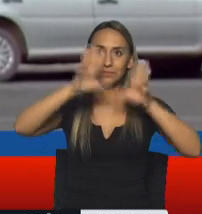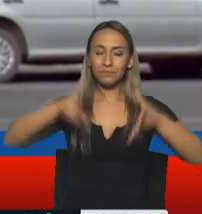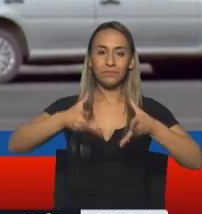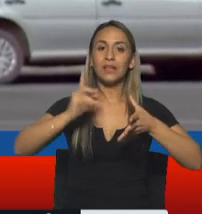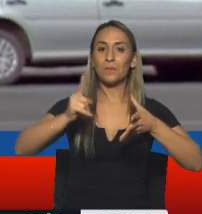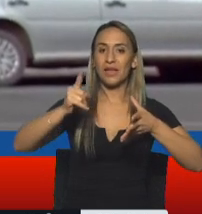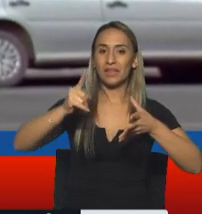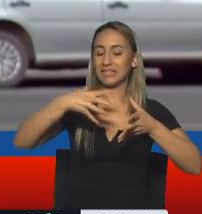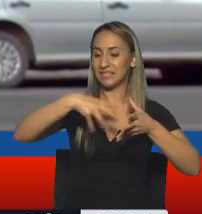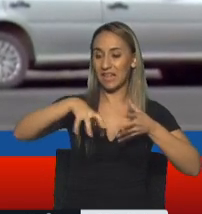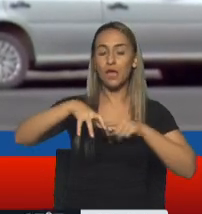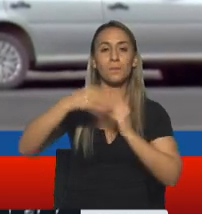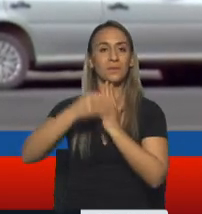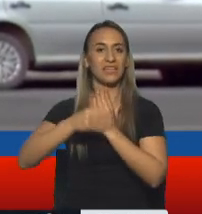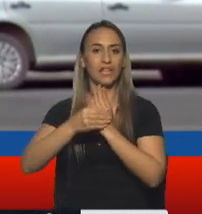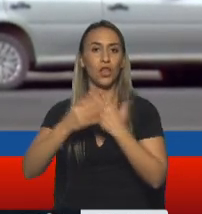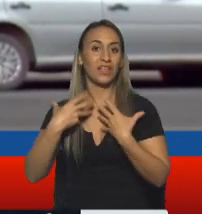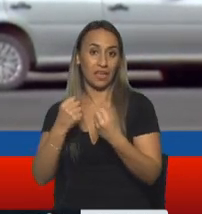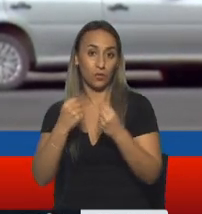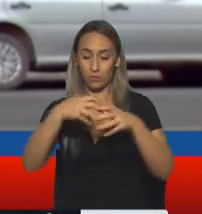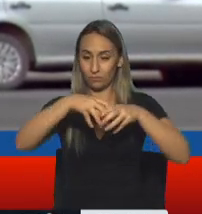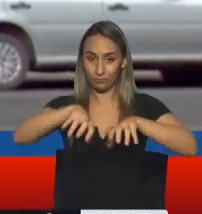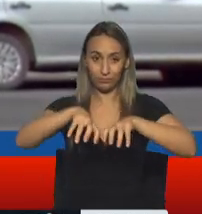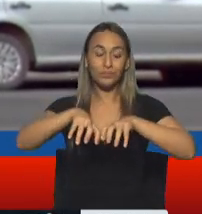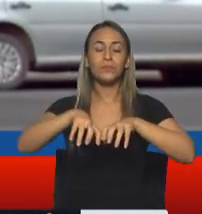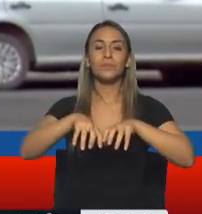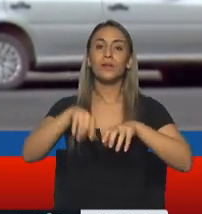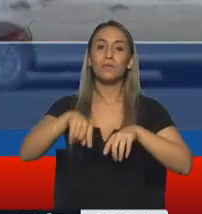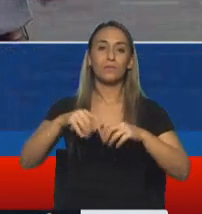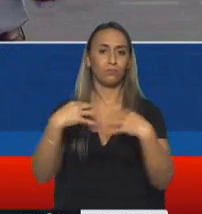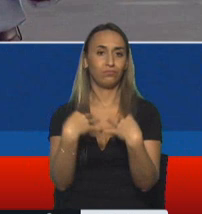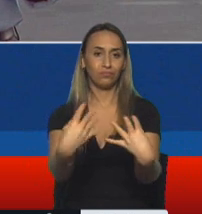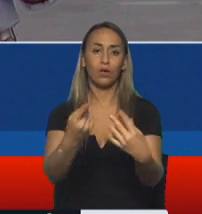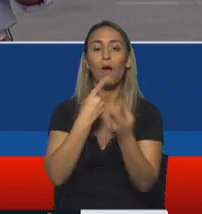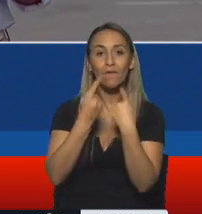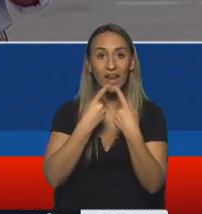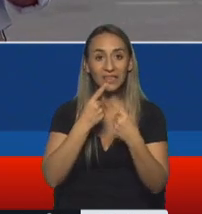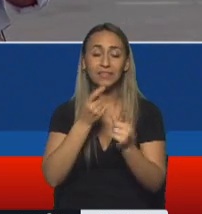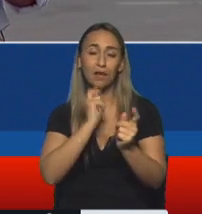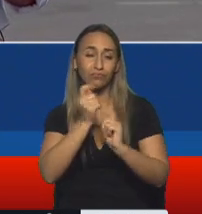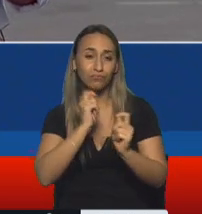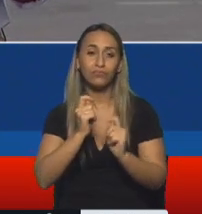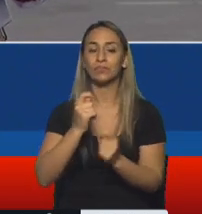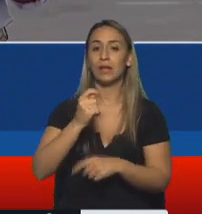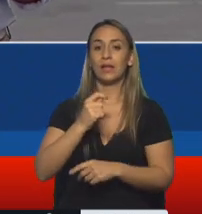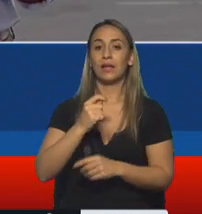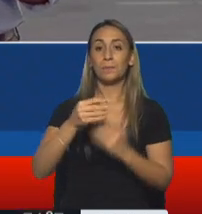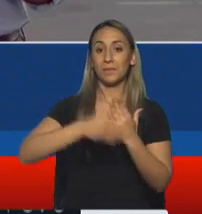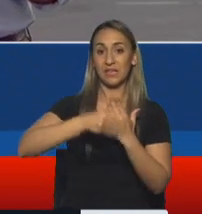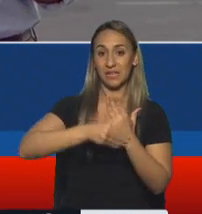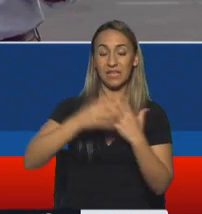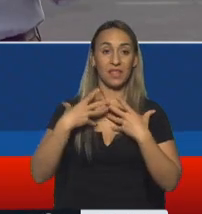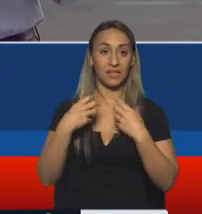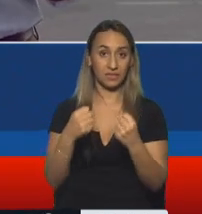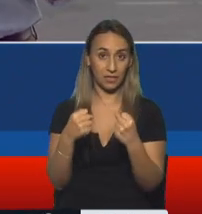sede del Ministerio de Salud. En esa conferencia de prensa, la jefa de la cartera de salud de